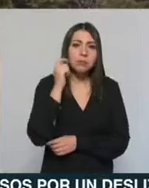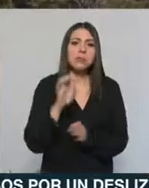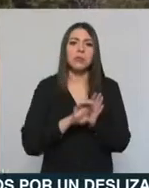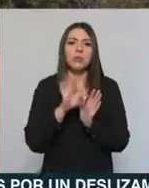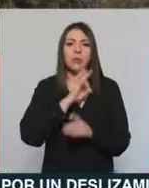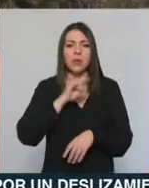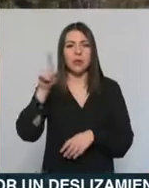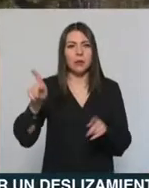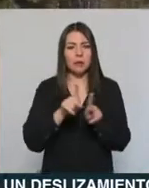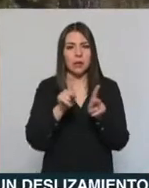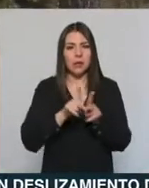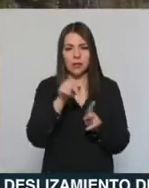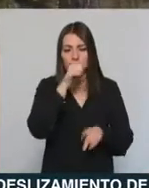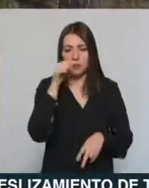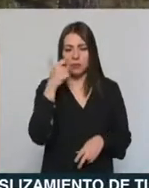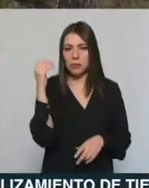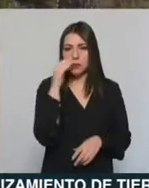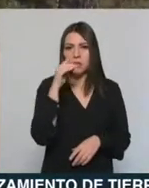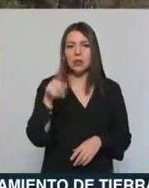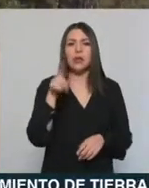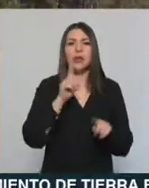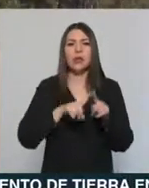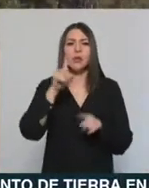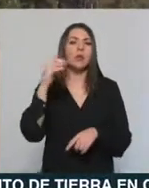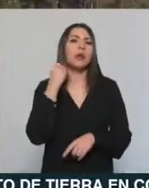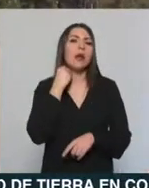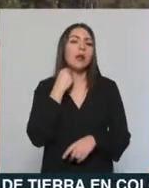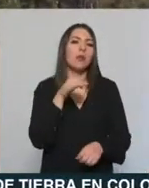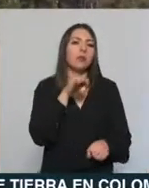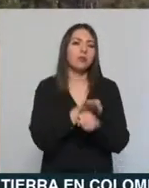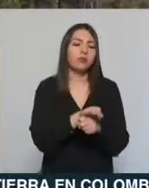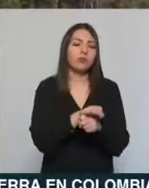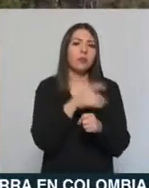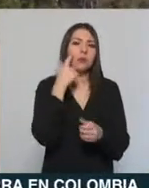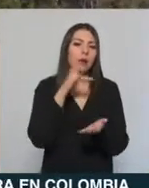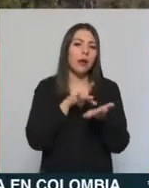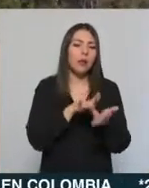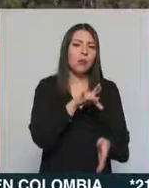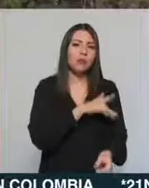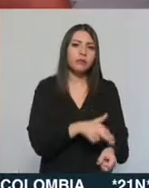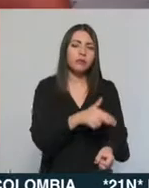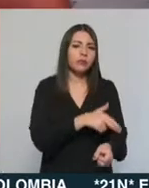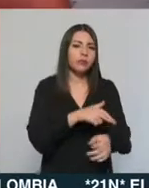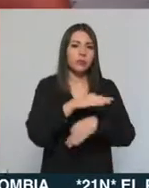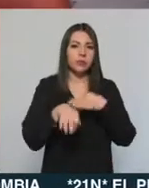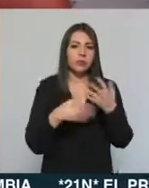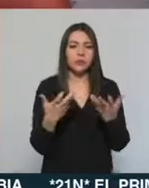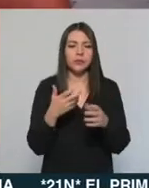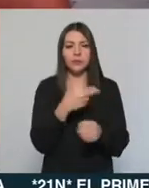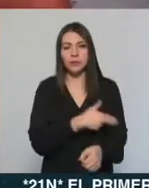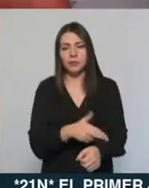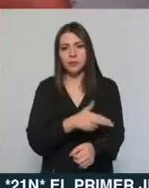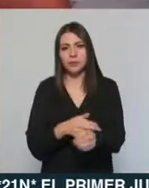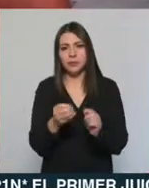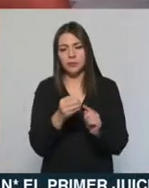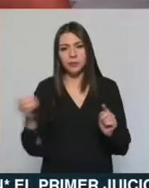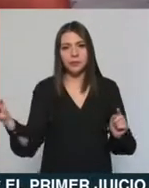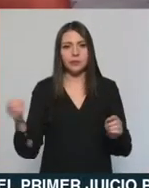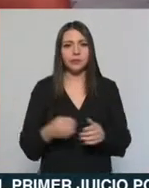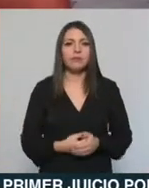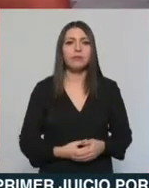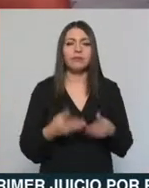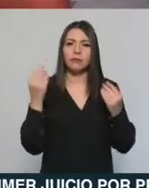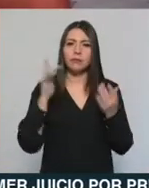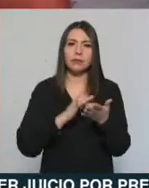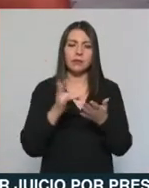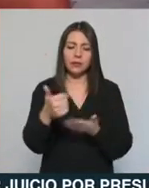costo, de ahí les asignamos un defensor de oficio para que les puedan apoyar en todo el trámite. Bueno, pues muchísimas gracias por ayudarnos a aclarar las dudas de